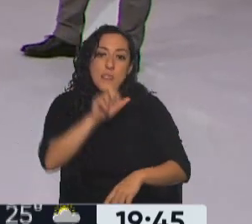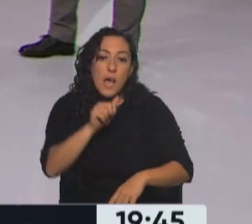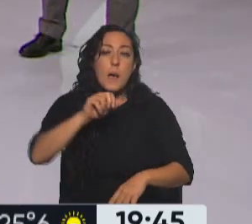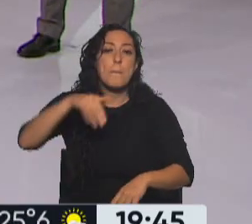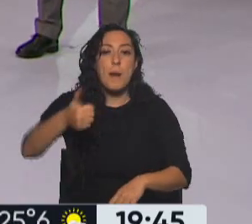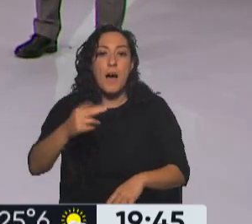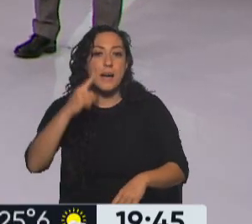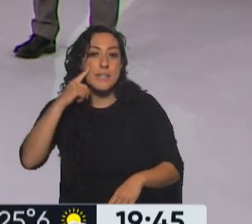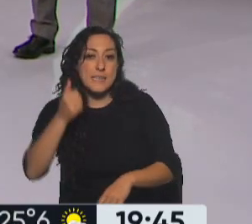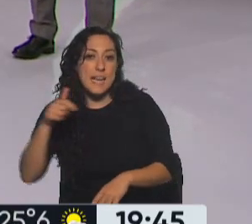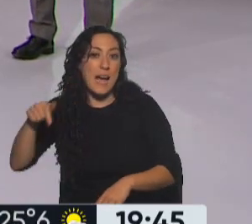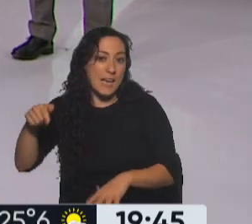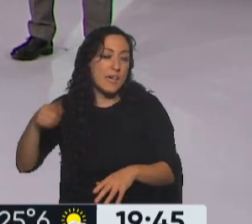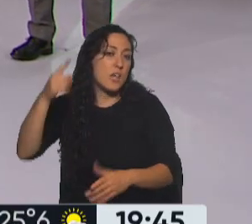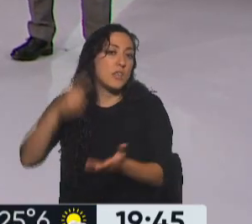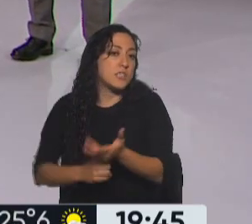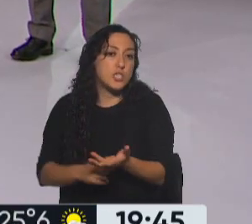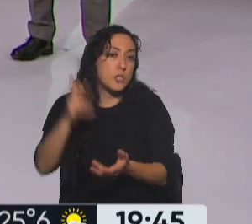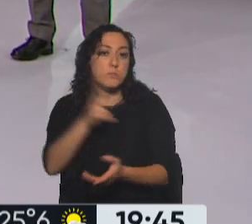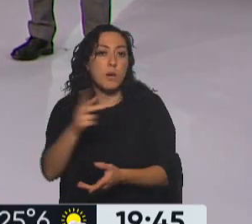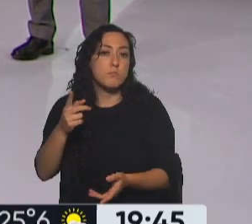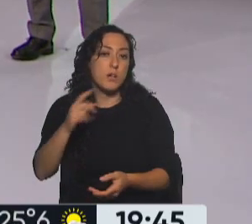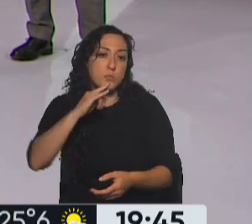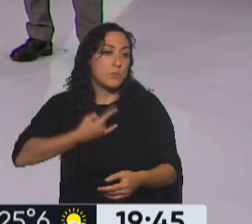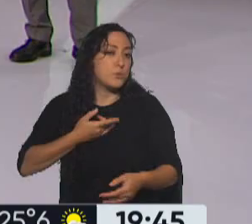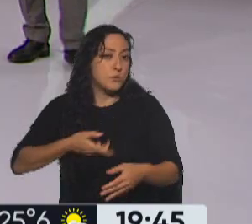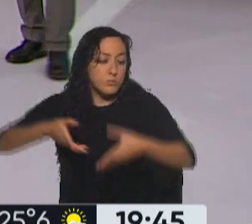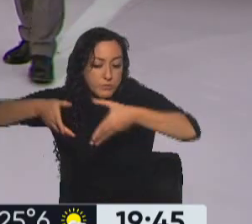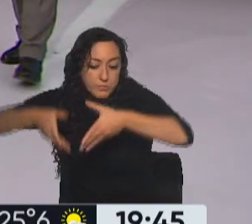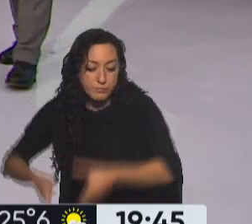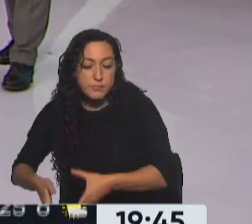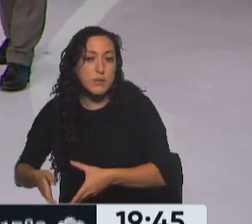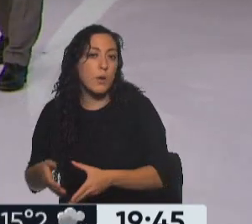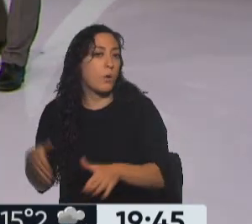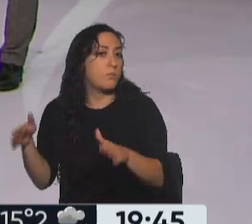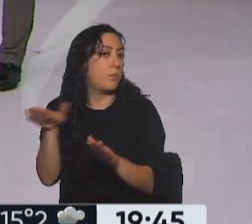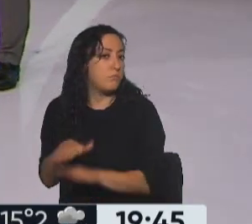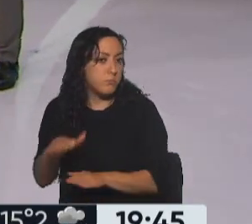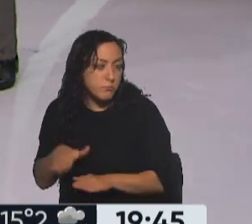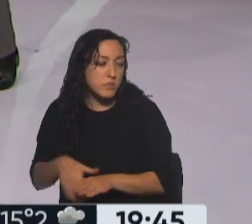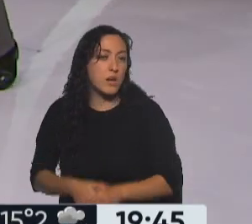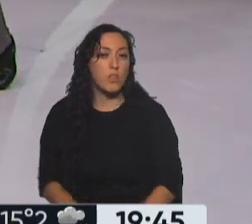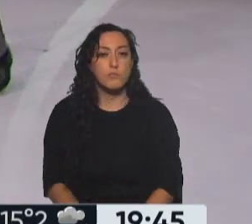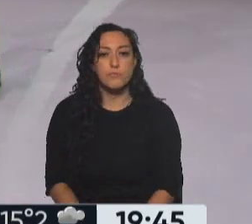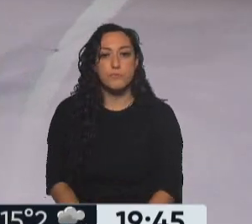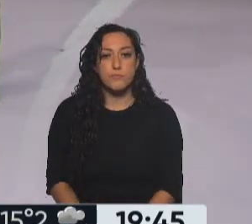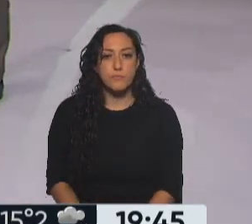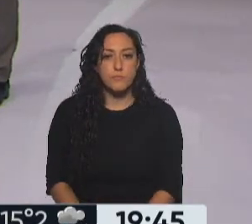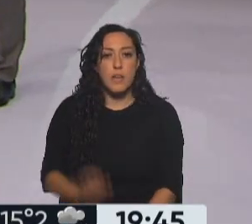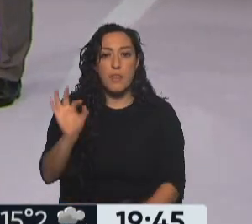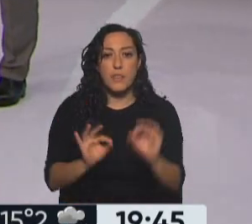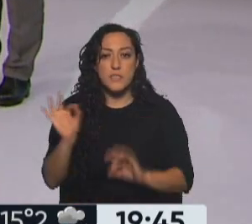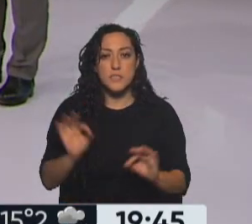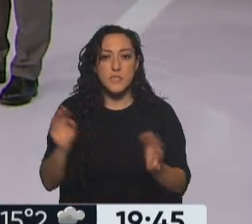que es donde decidió el propio Papa que queden sus restos depositados. Y un detalle